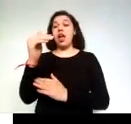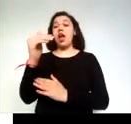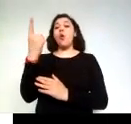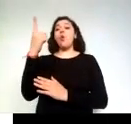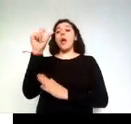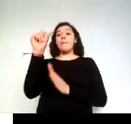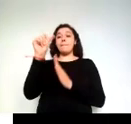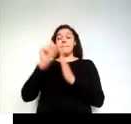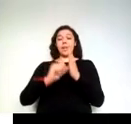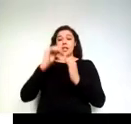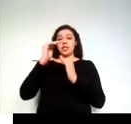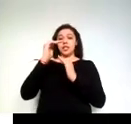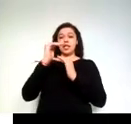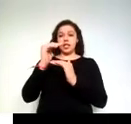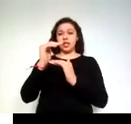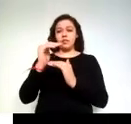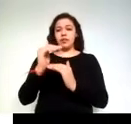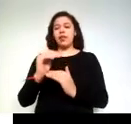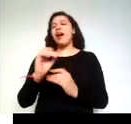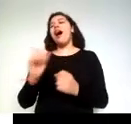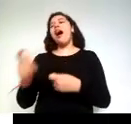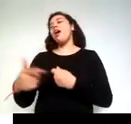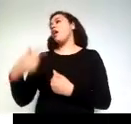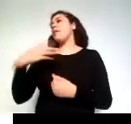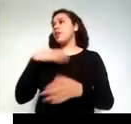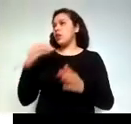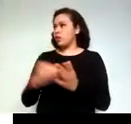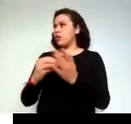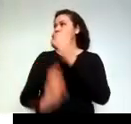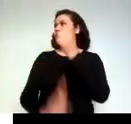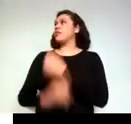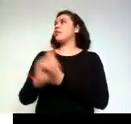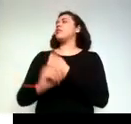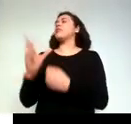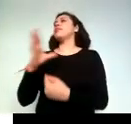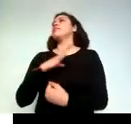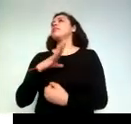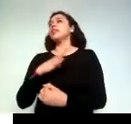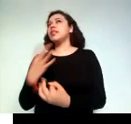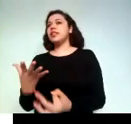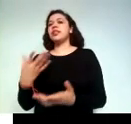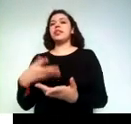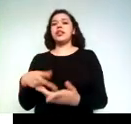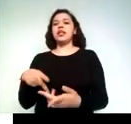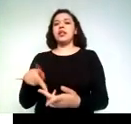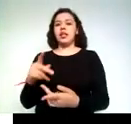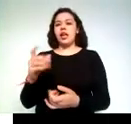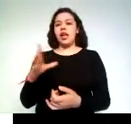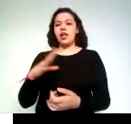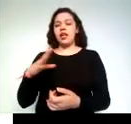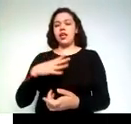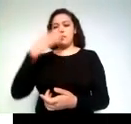decir, algo que realmente me siga afectando el día de hoy y que pues esté afectando mi capacidad